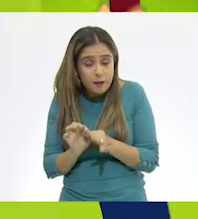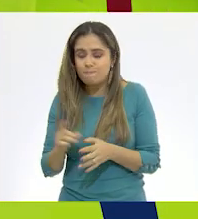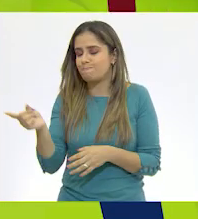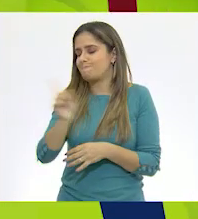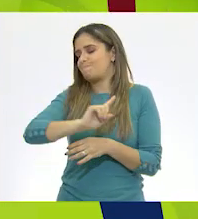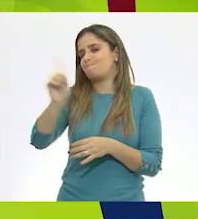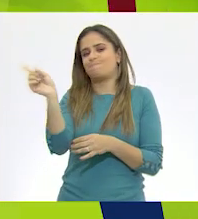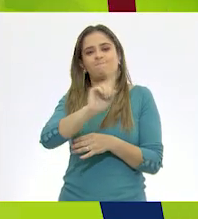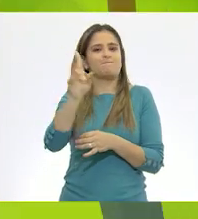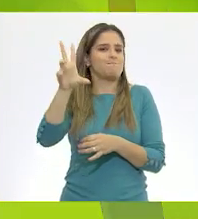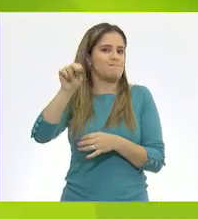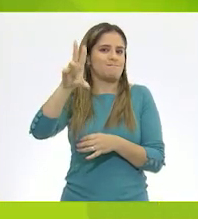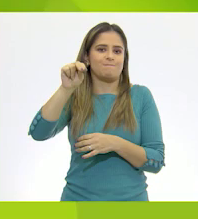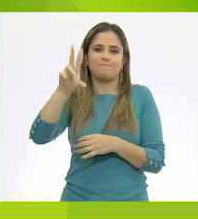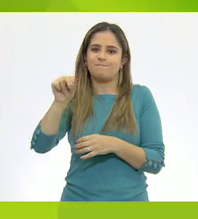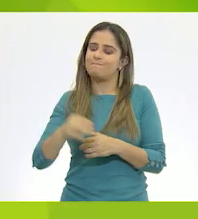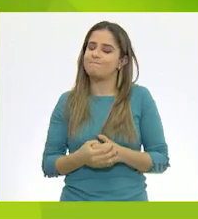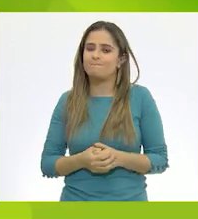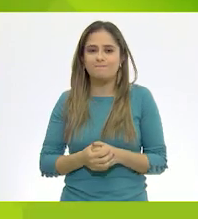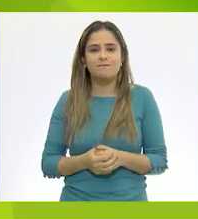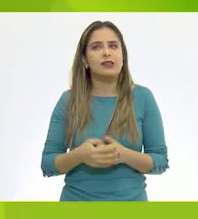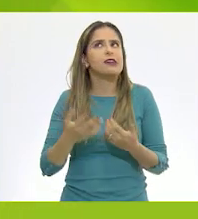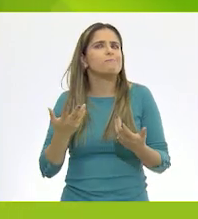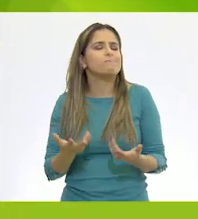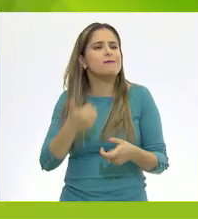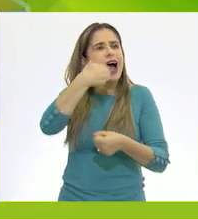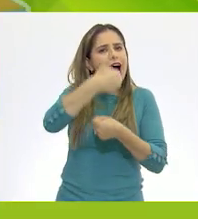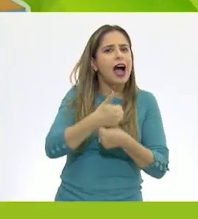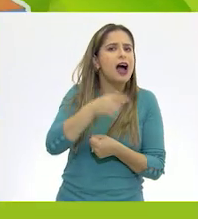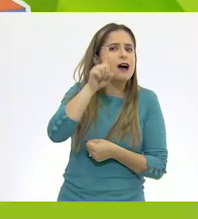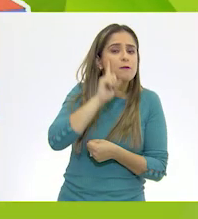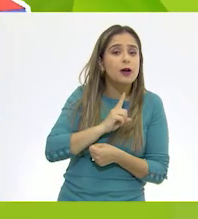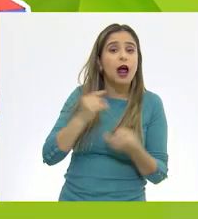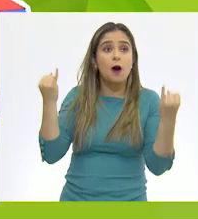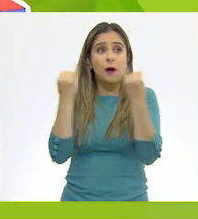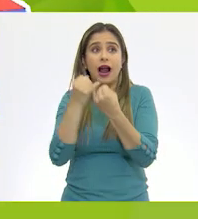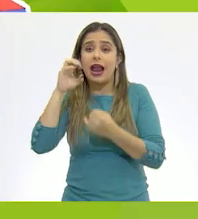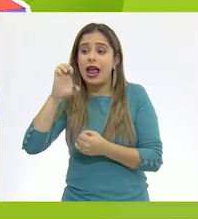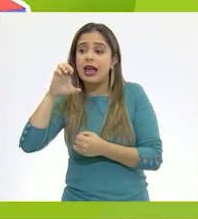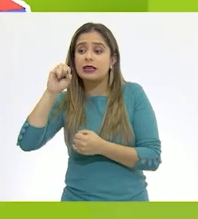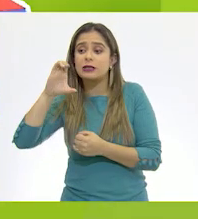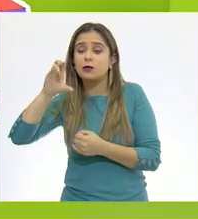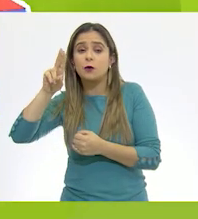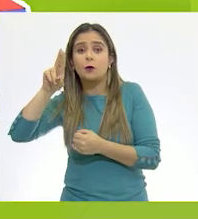¡No! ¿O quizá rima con escuela?